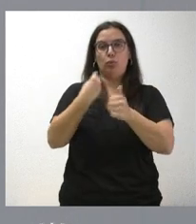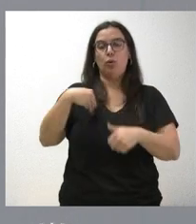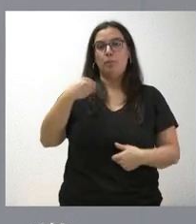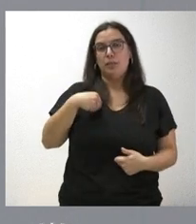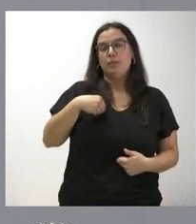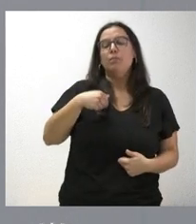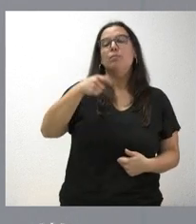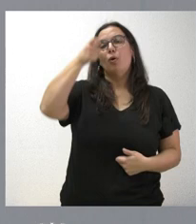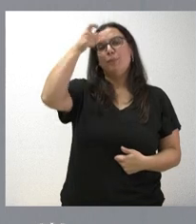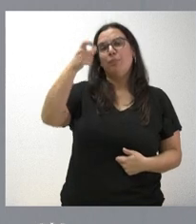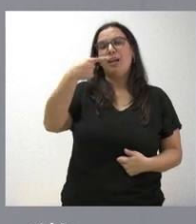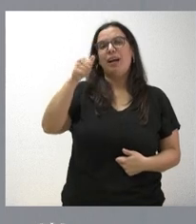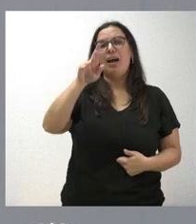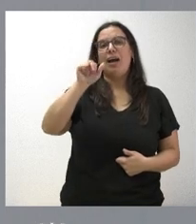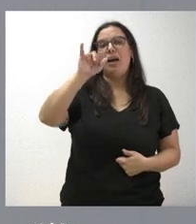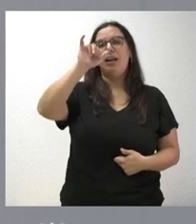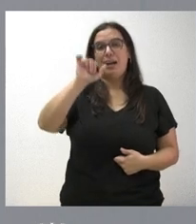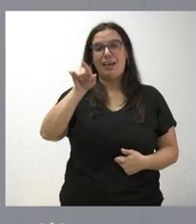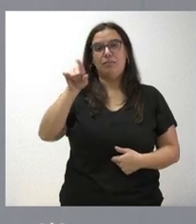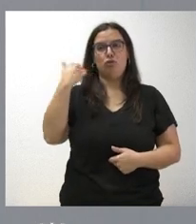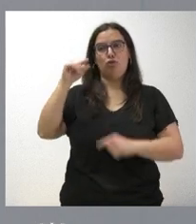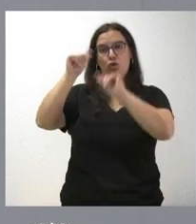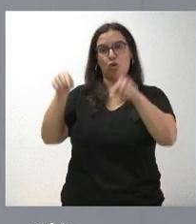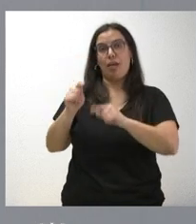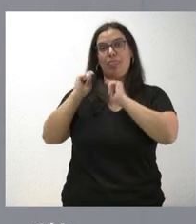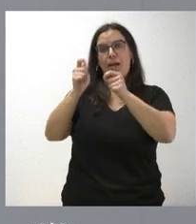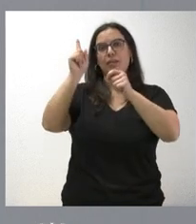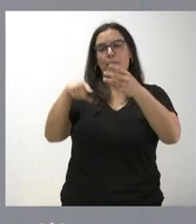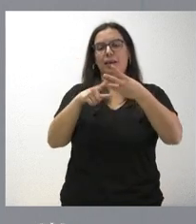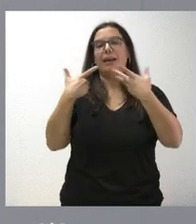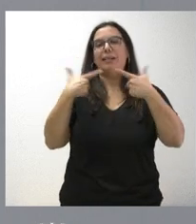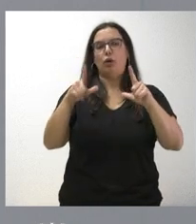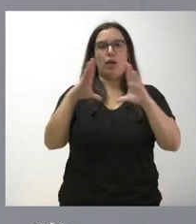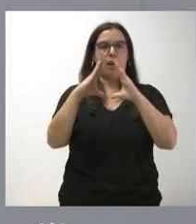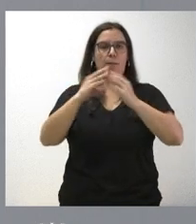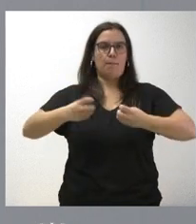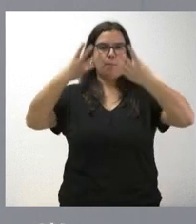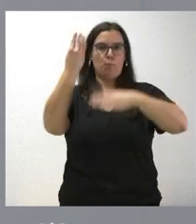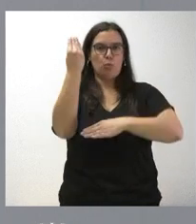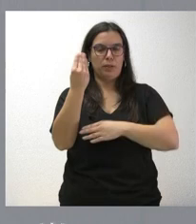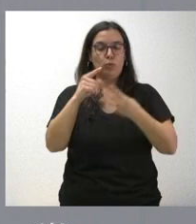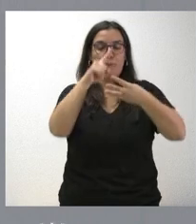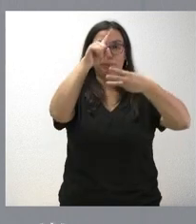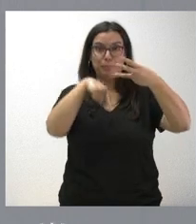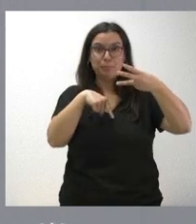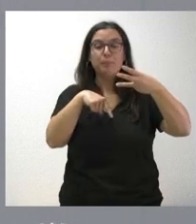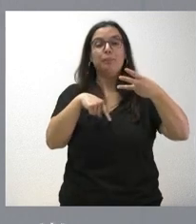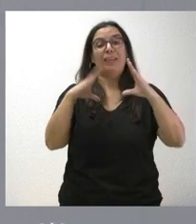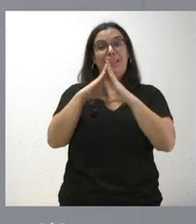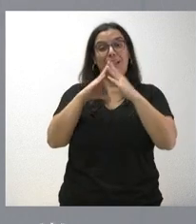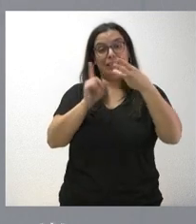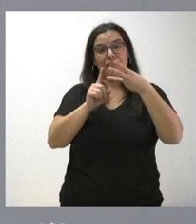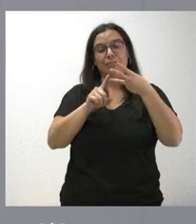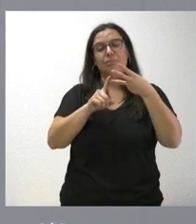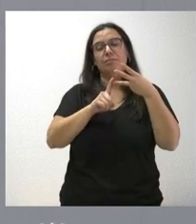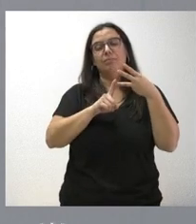Soria que se declara bien de interés cultural también con categoría de monumento la iglesia de Santo Tomás apóstol